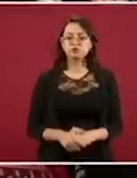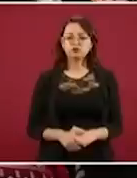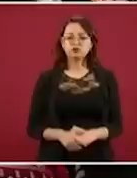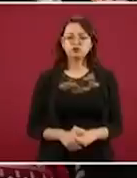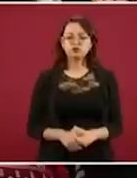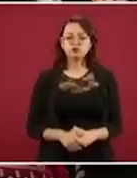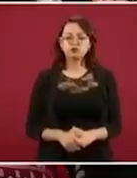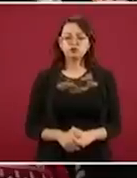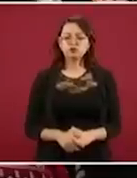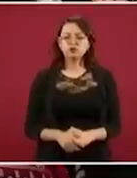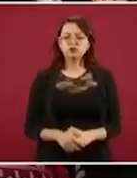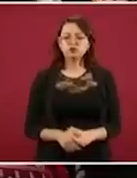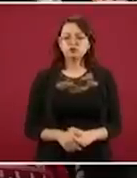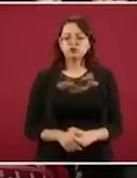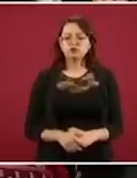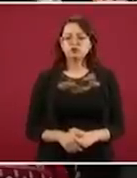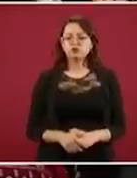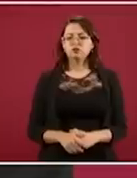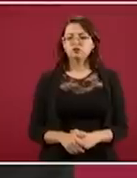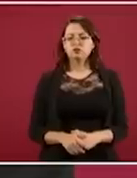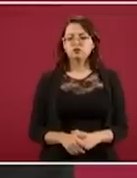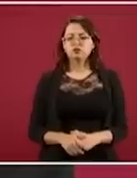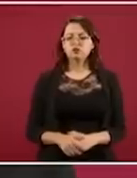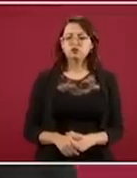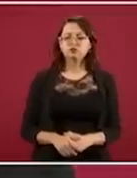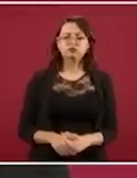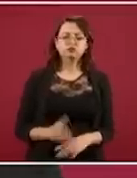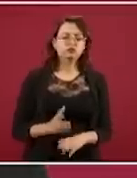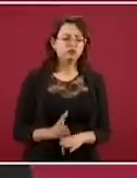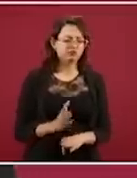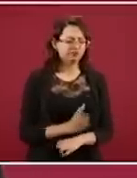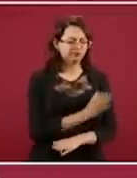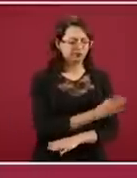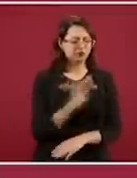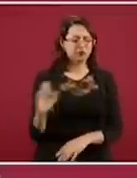antes. Digo, más cerca